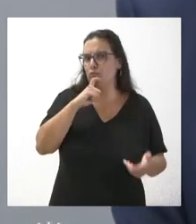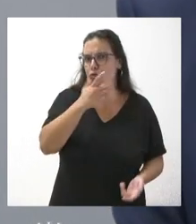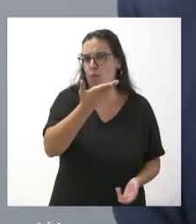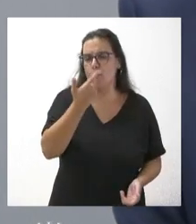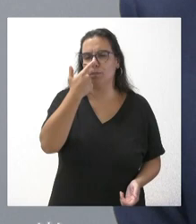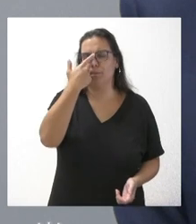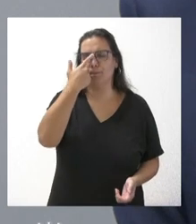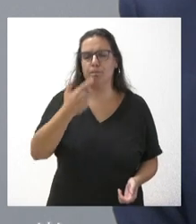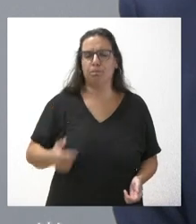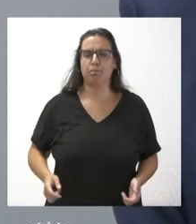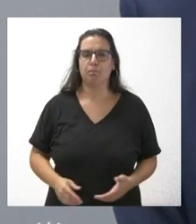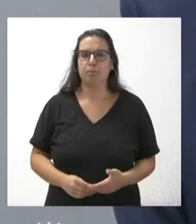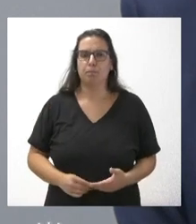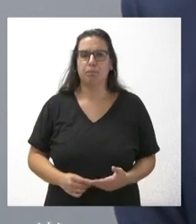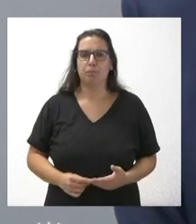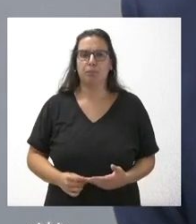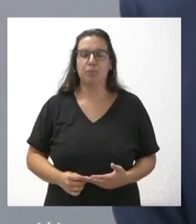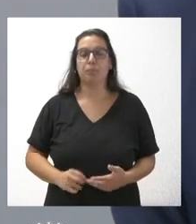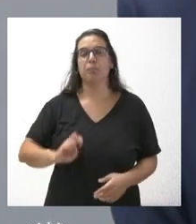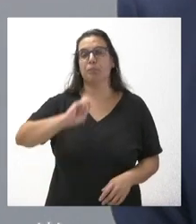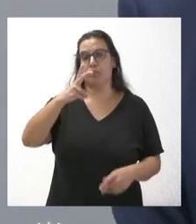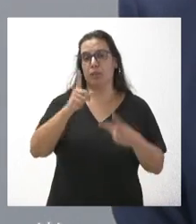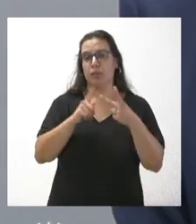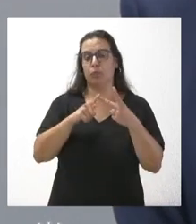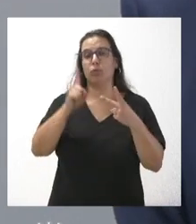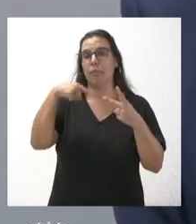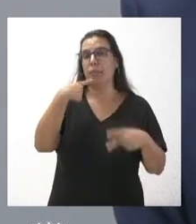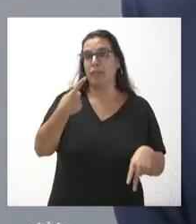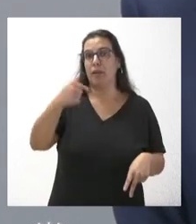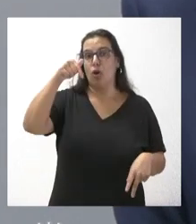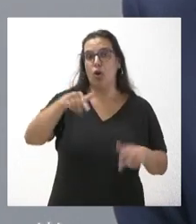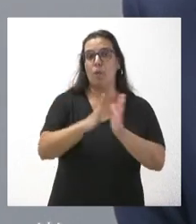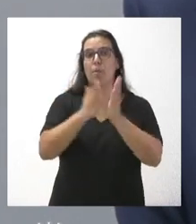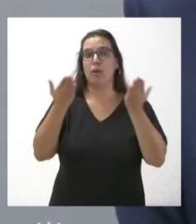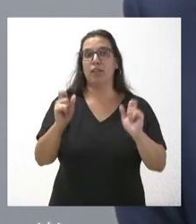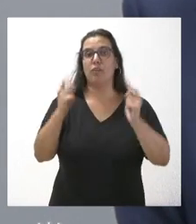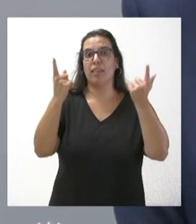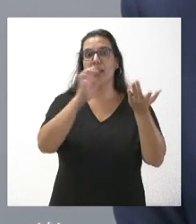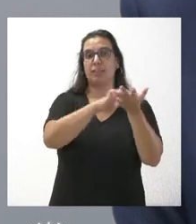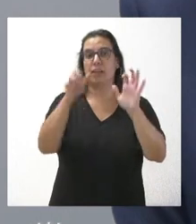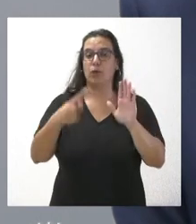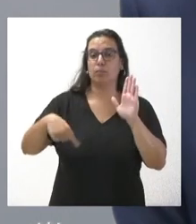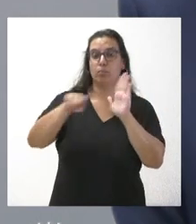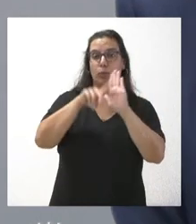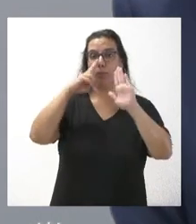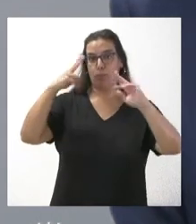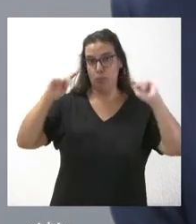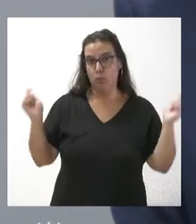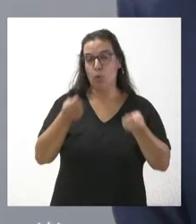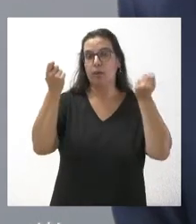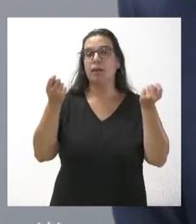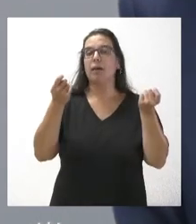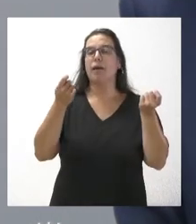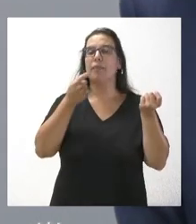tan desastrosas. En segundo lugar, decir que hoy en el Boletín Oficial de Castilla y León se publica una resolución declarando